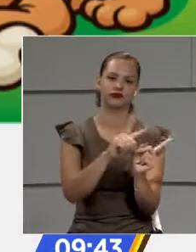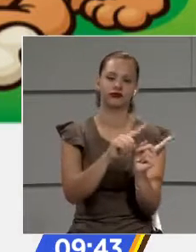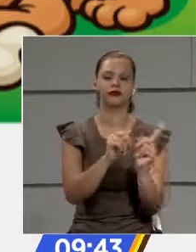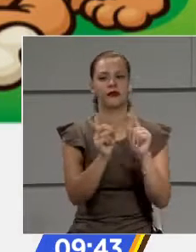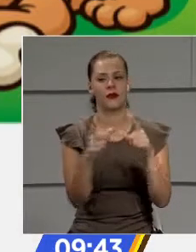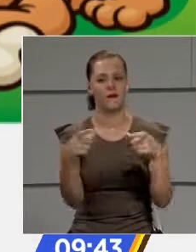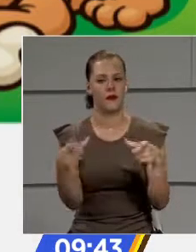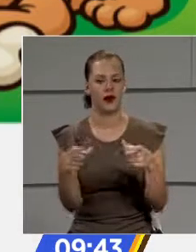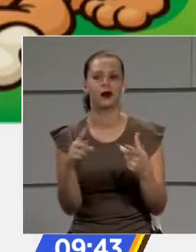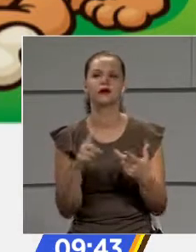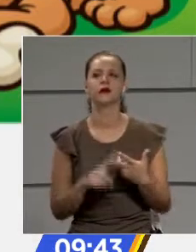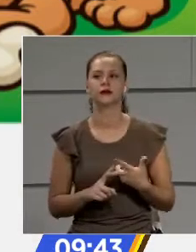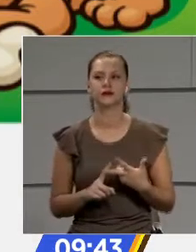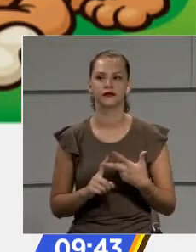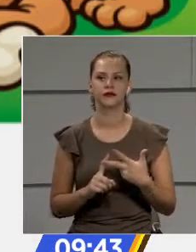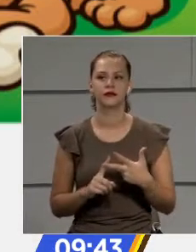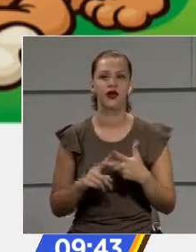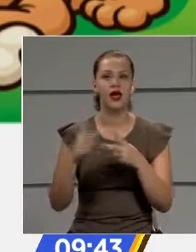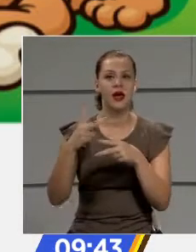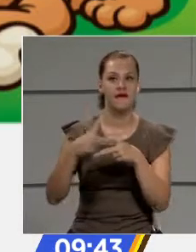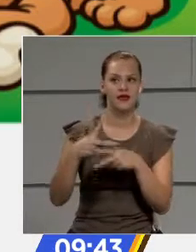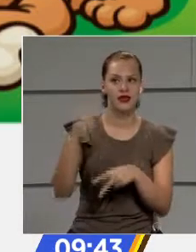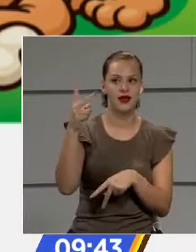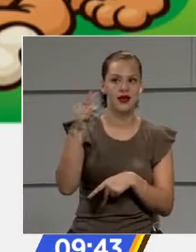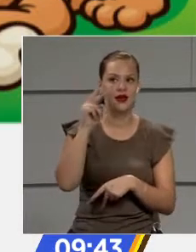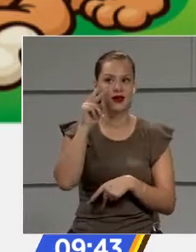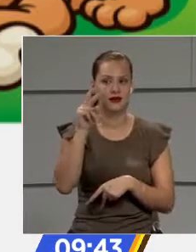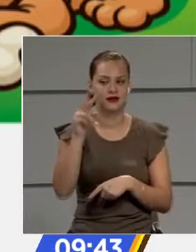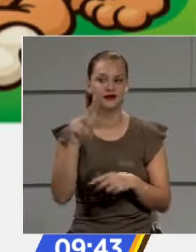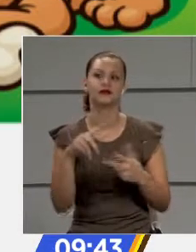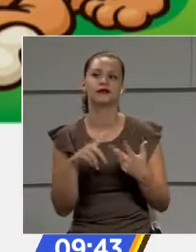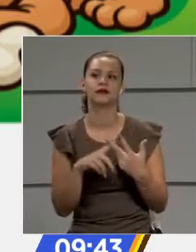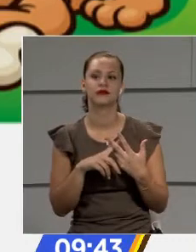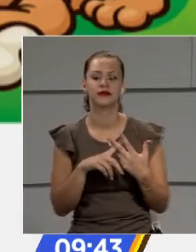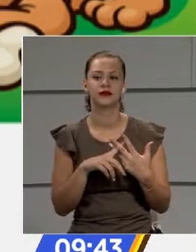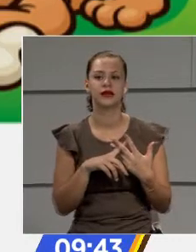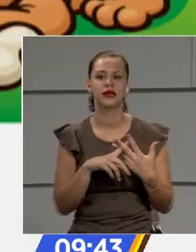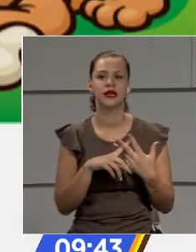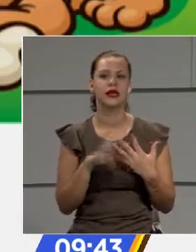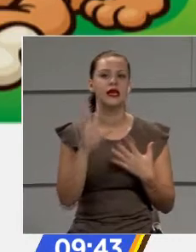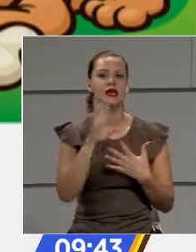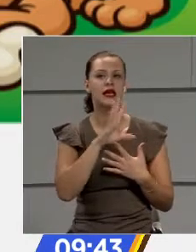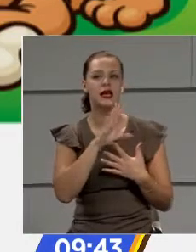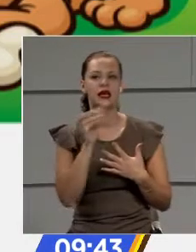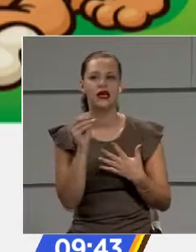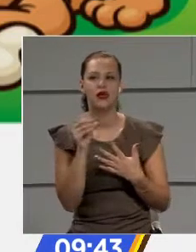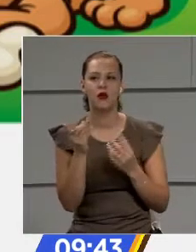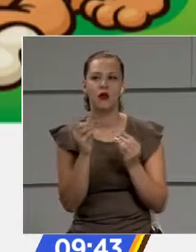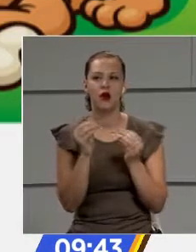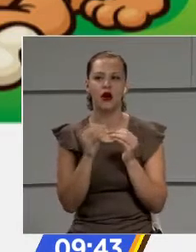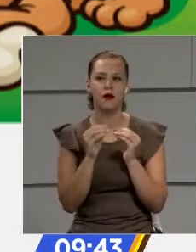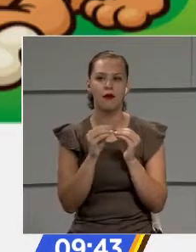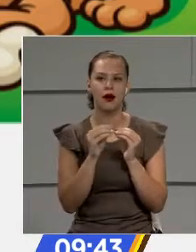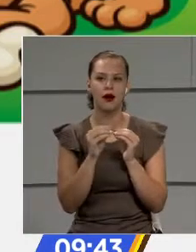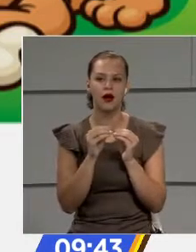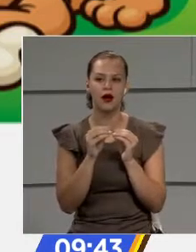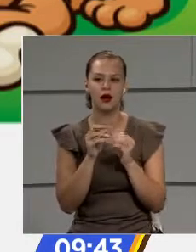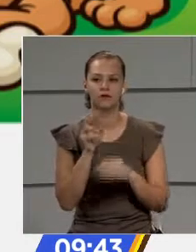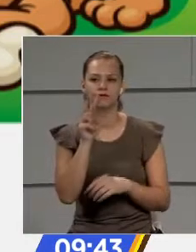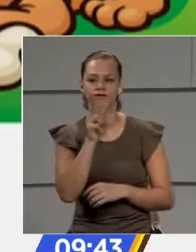plato. La ventana. Y ¿qué otra? Vamos a ver.